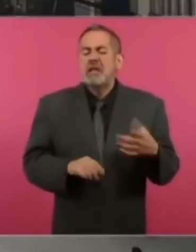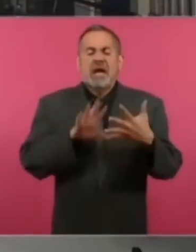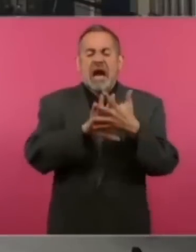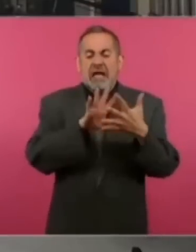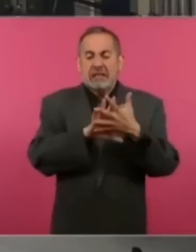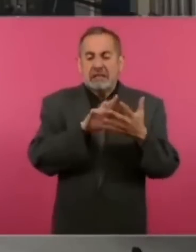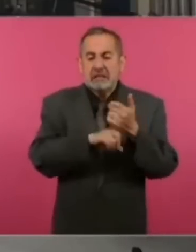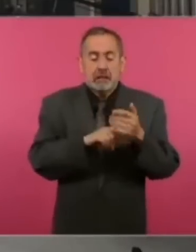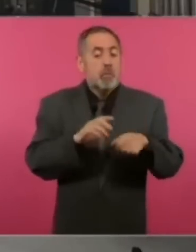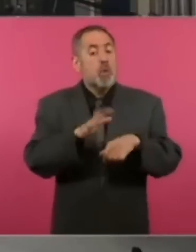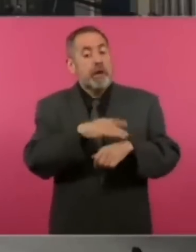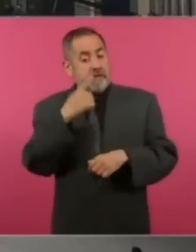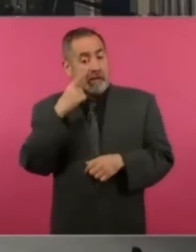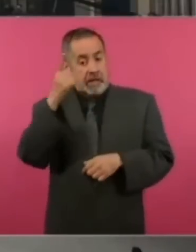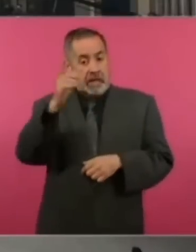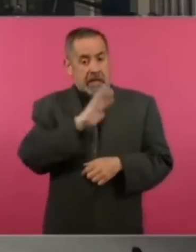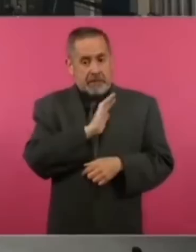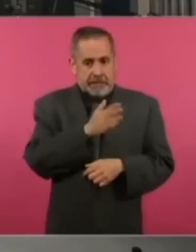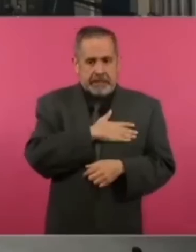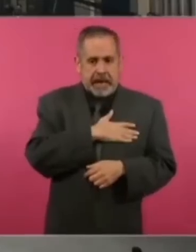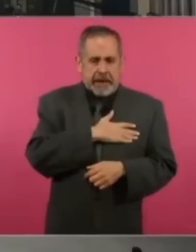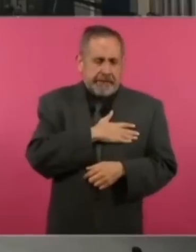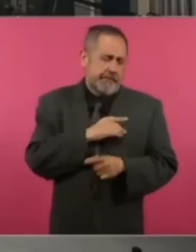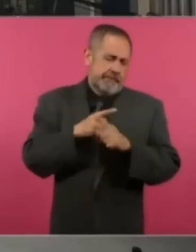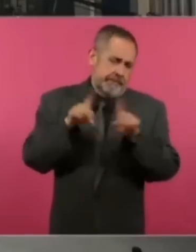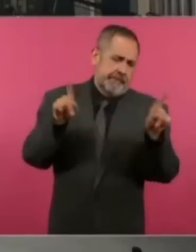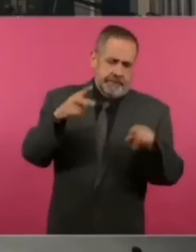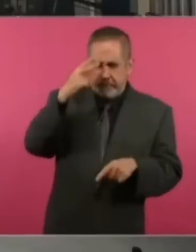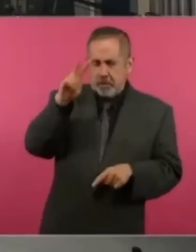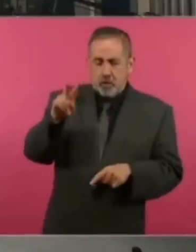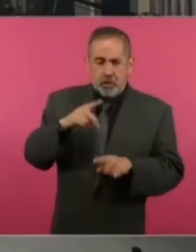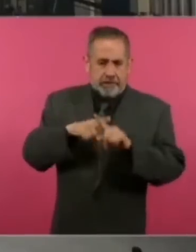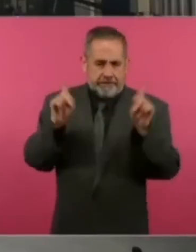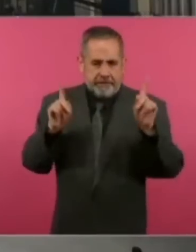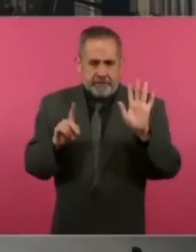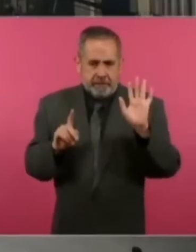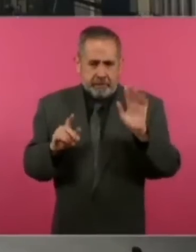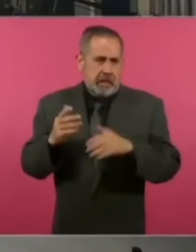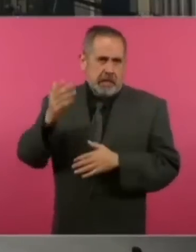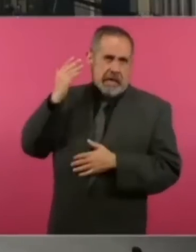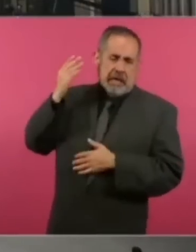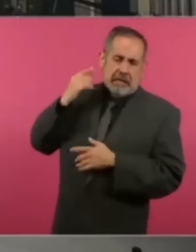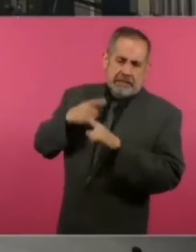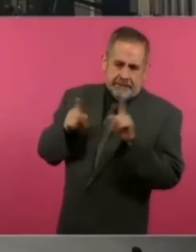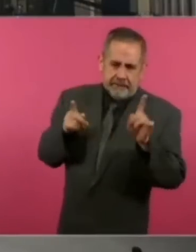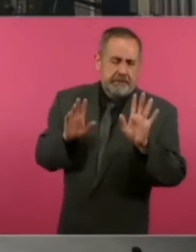Porque en España, a diferencia de México, del México de antes,